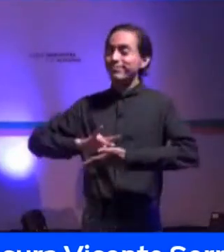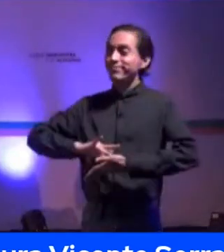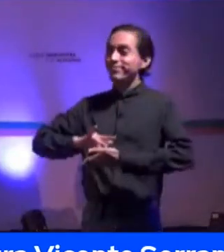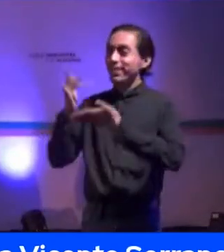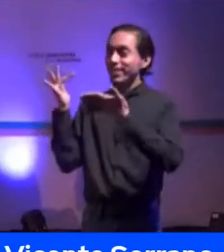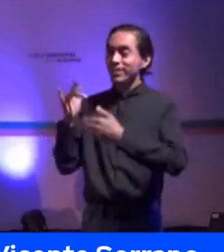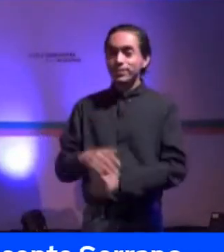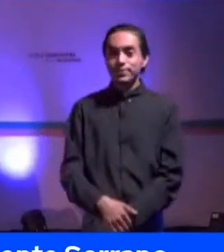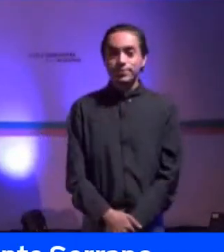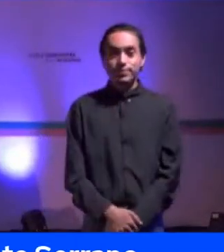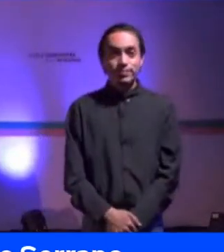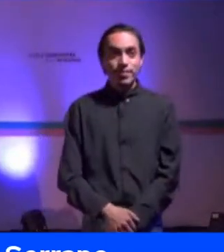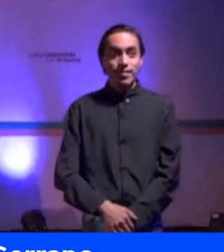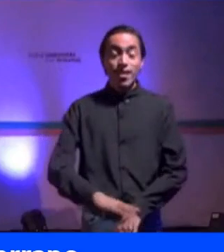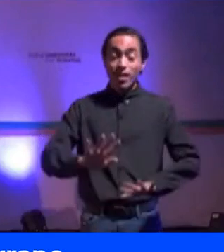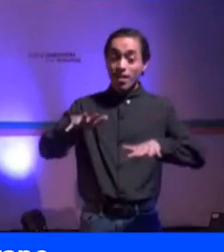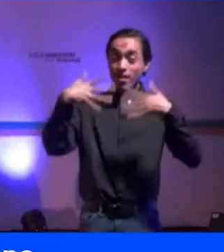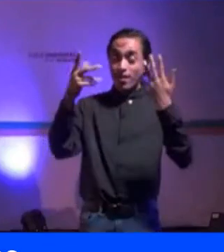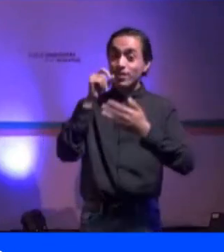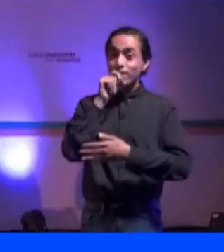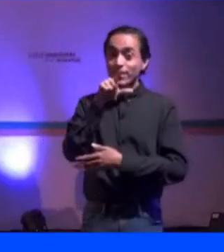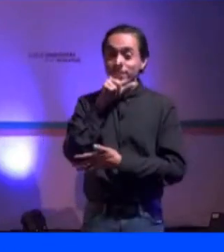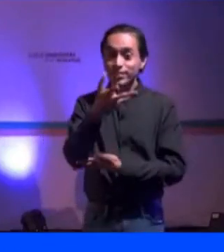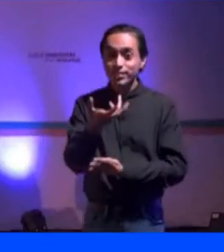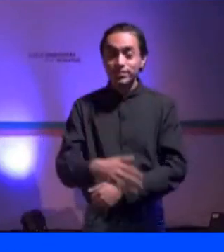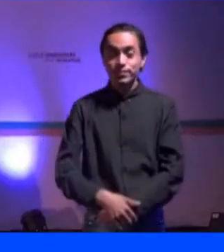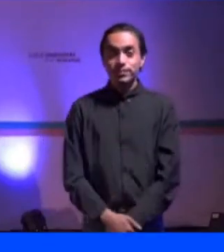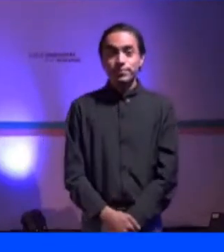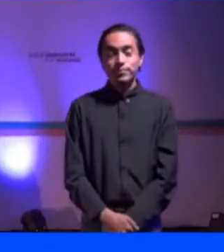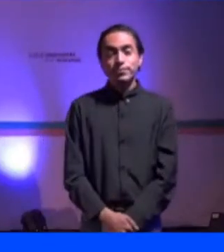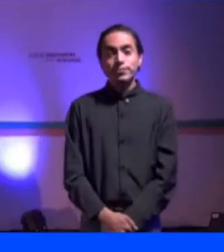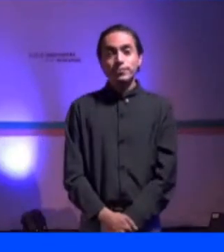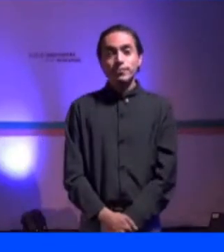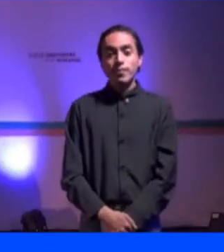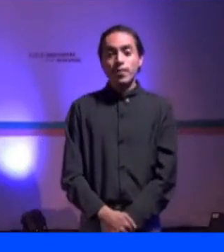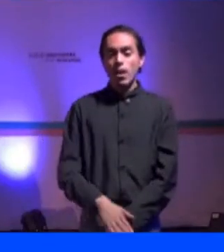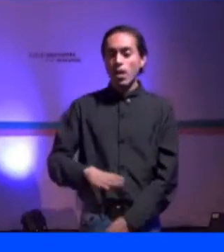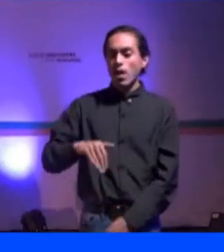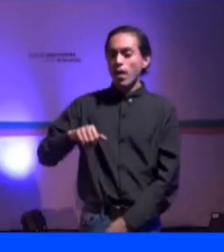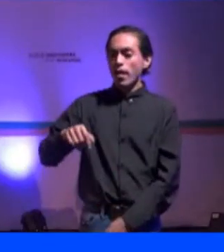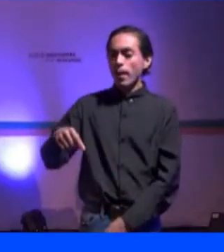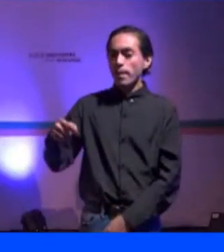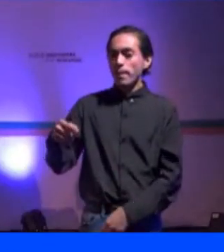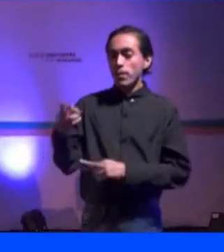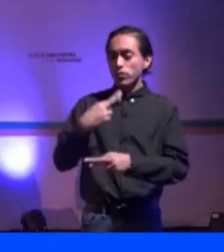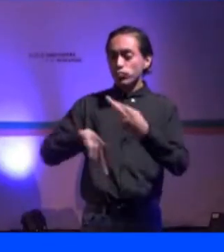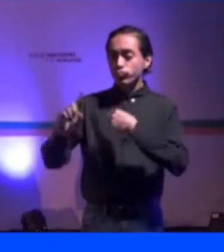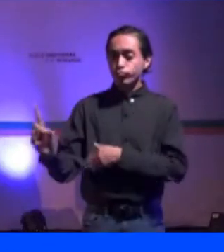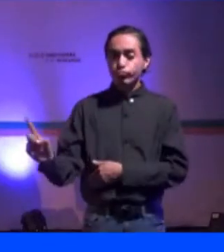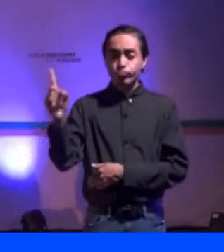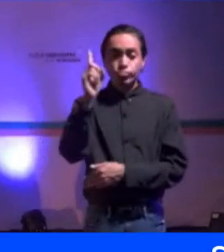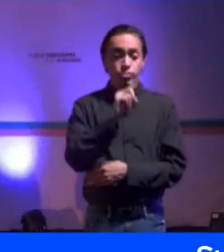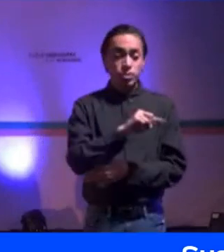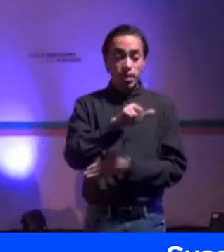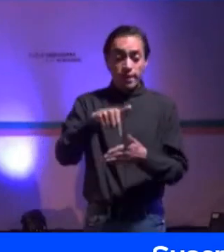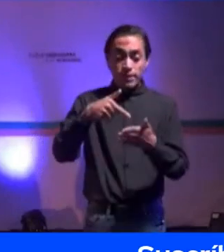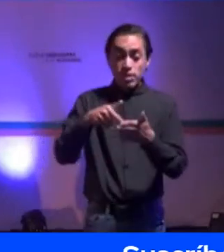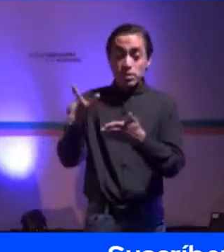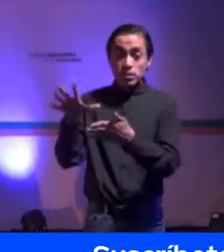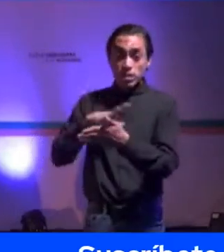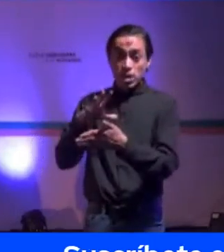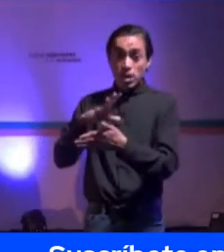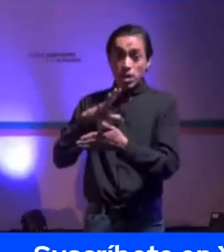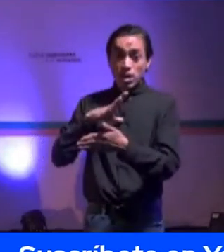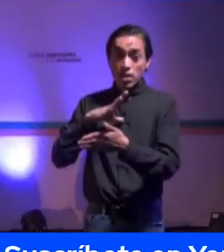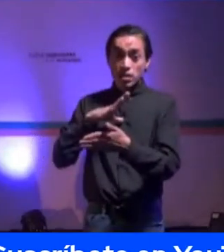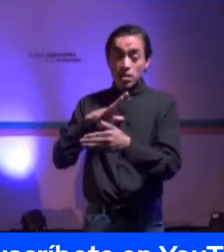Gracias. Arriba, Jalisco. A ver, acabo de regresar de Bacadehuachi, en donde está la reserva de litio más grande